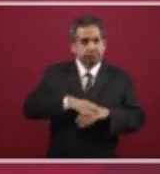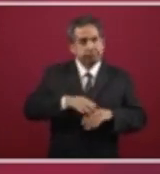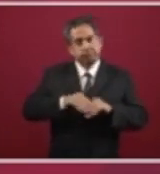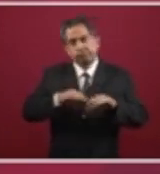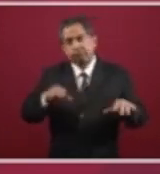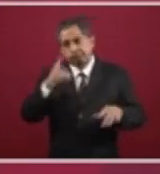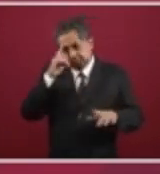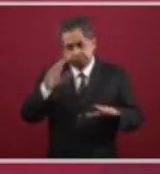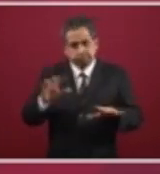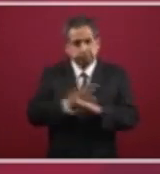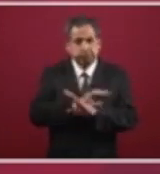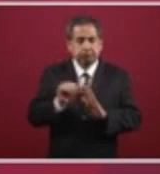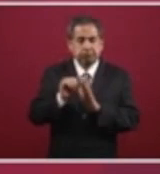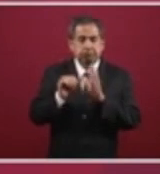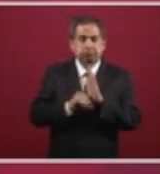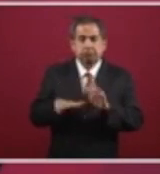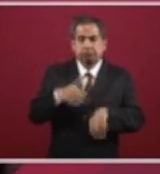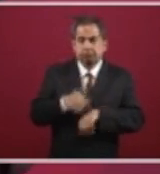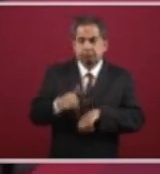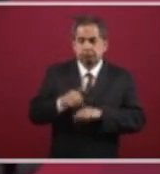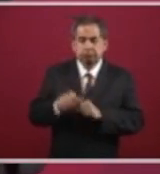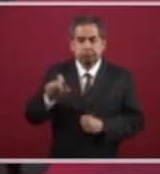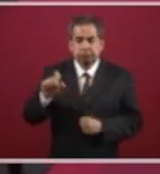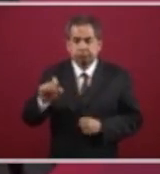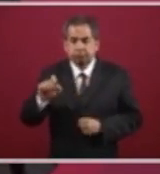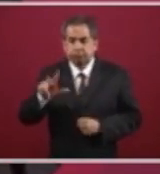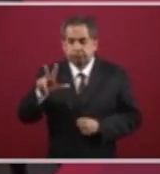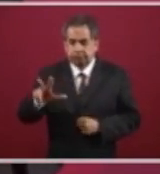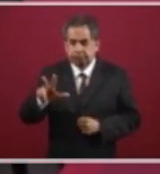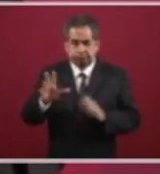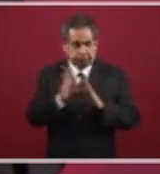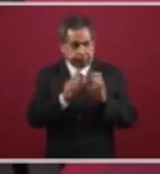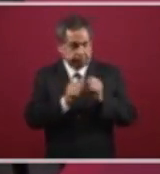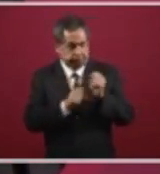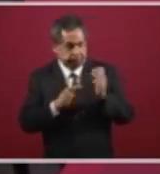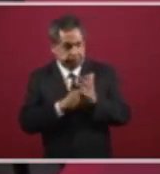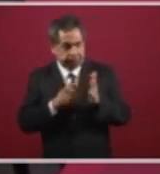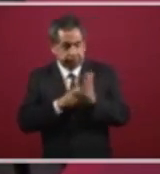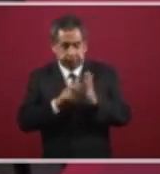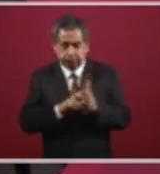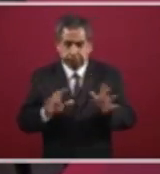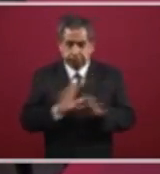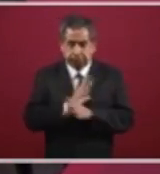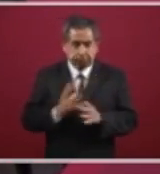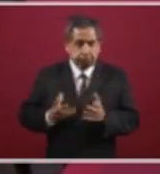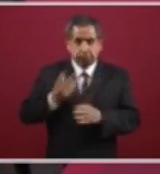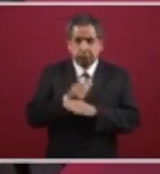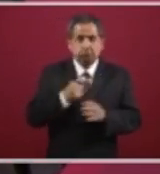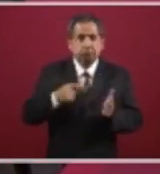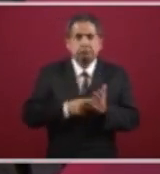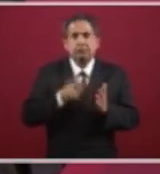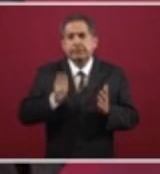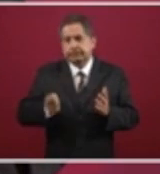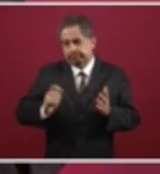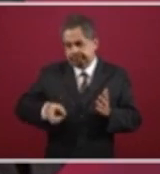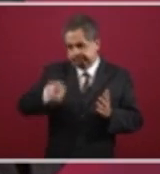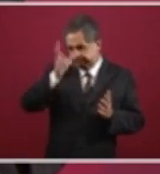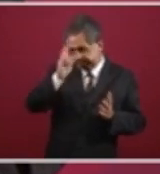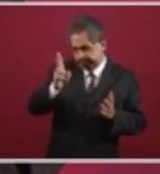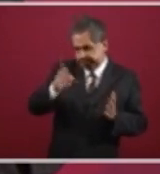para reformar el artículo 28 de la Constitución y prohibir